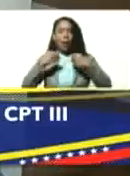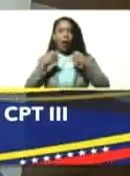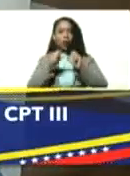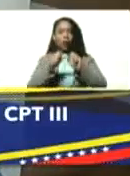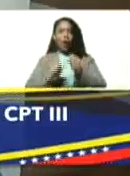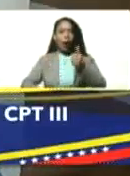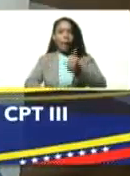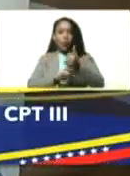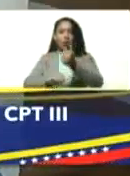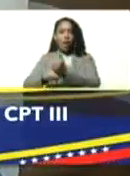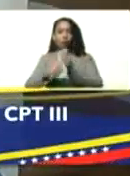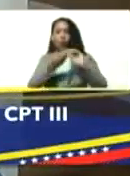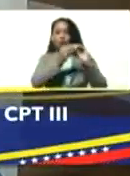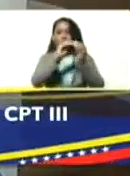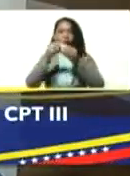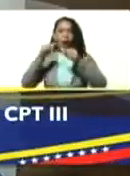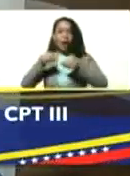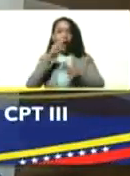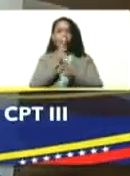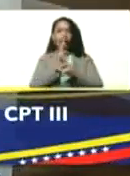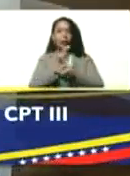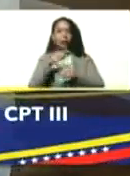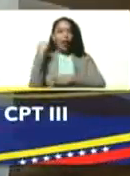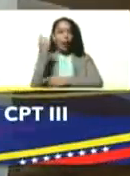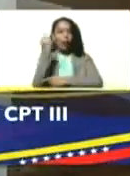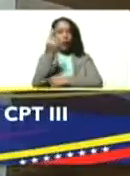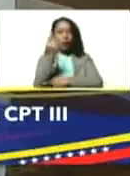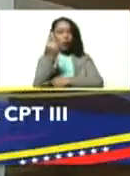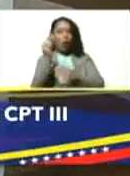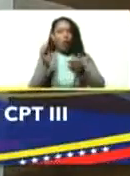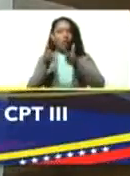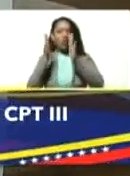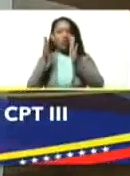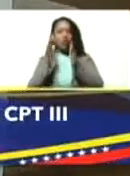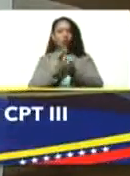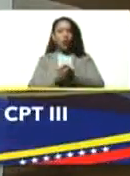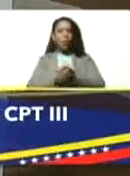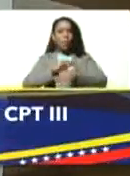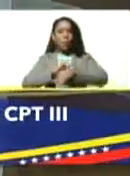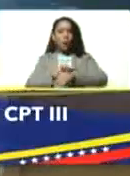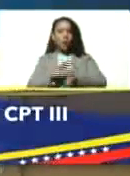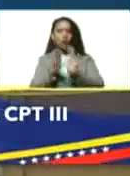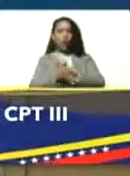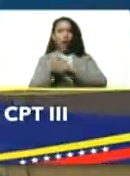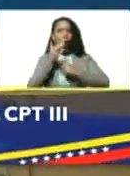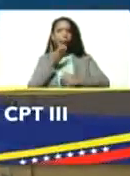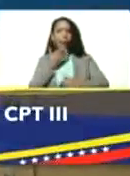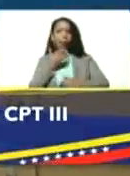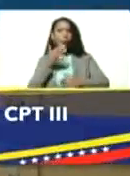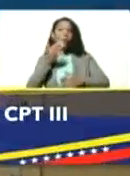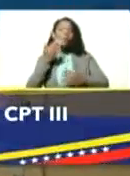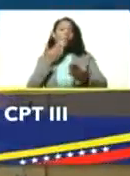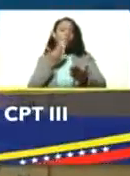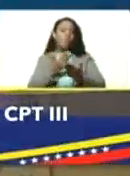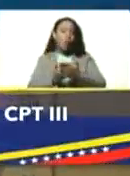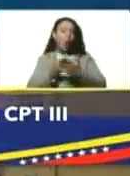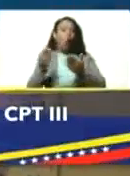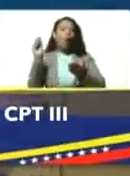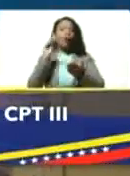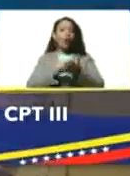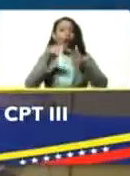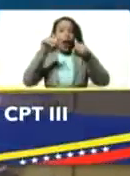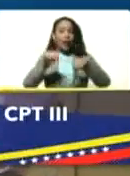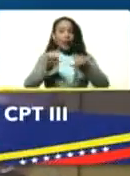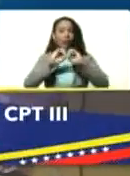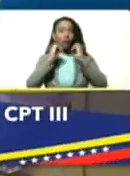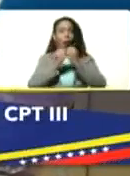la reambulatoria. Aquí está el doctor Jesús Oisteicochea, que pudiera explicar, por ejemplo, el que nos permitamos tener otra vez aquí una sala